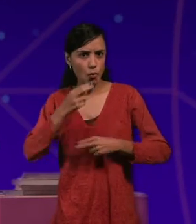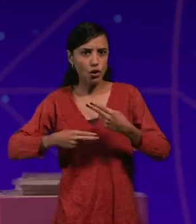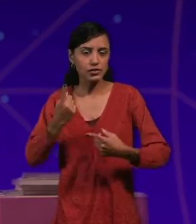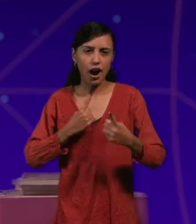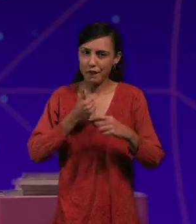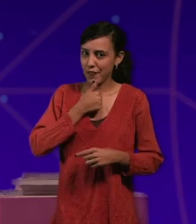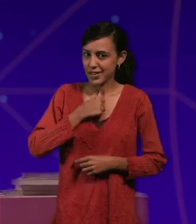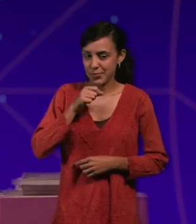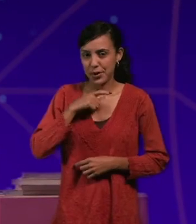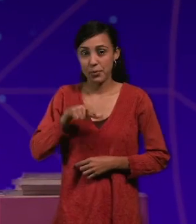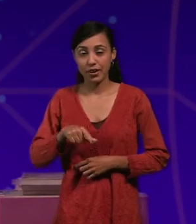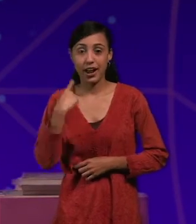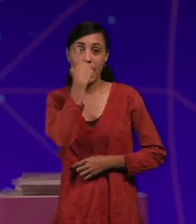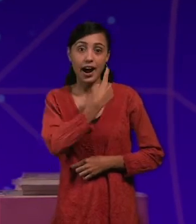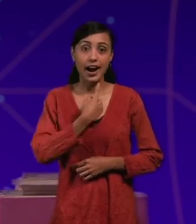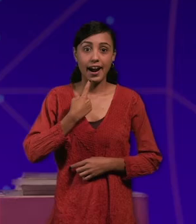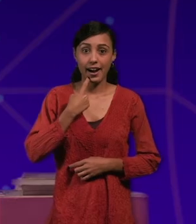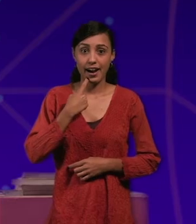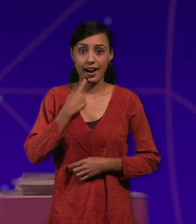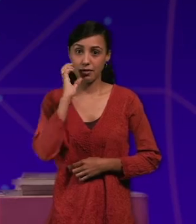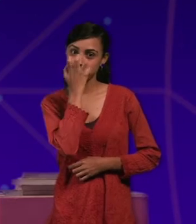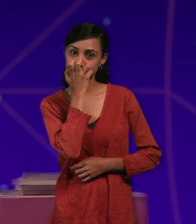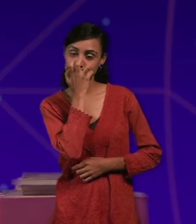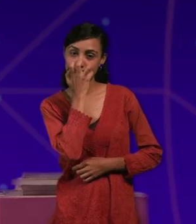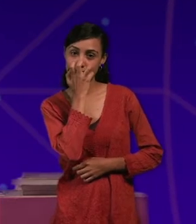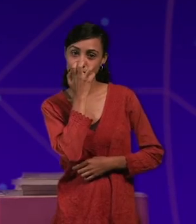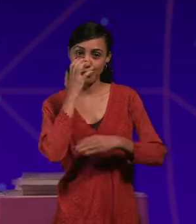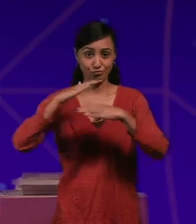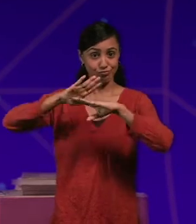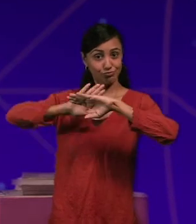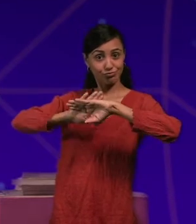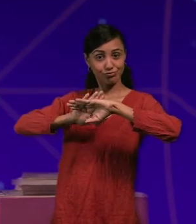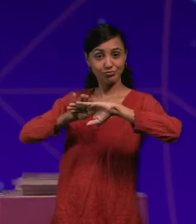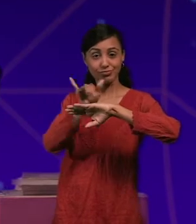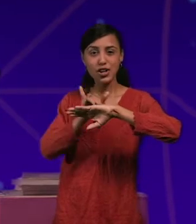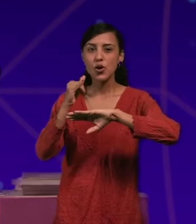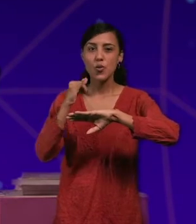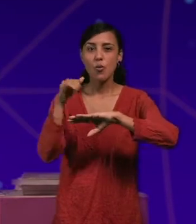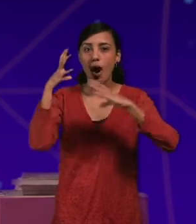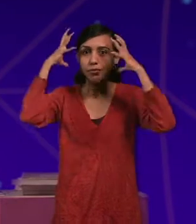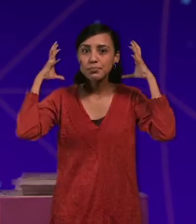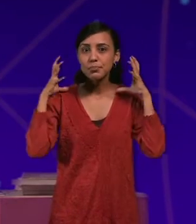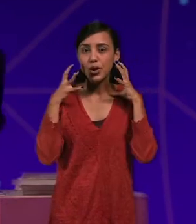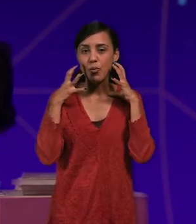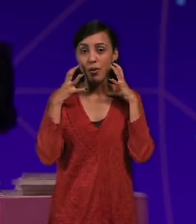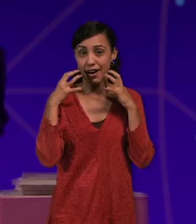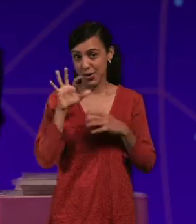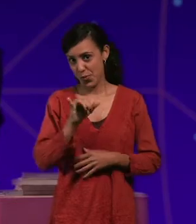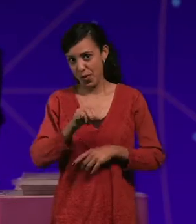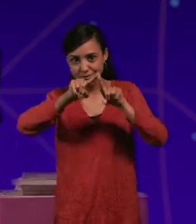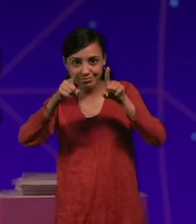Por ejemplo, aquí tenemos la cara de un payaso y por el otro lado tenemos el perfil del payaso, la peluca y el sombrero.